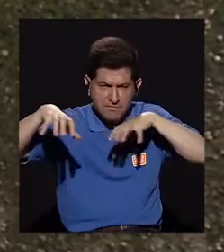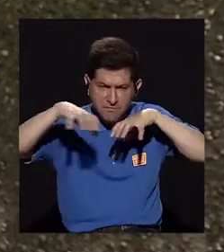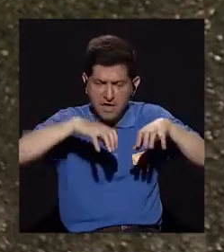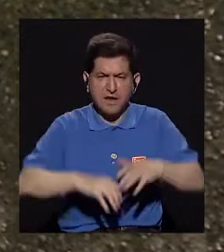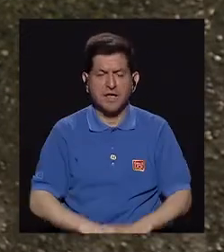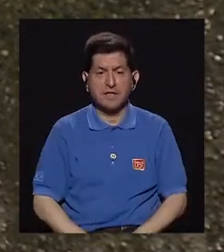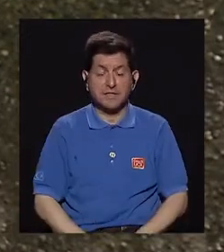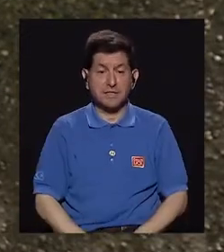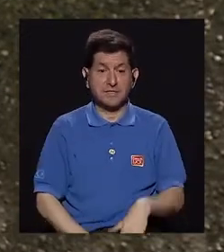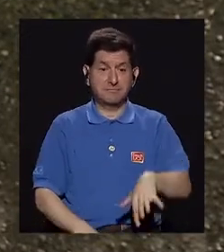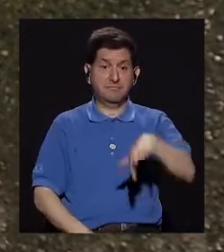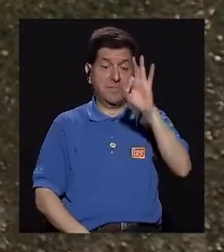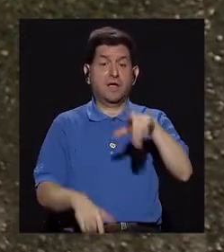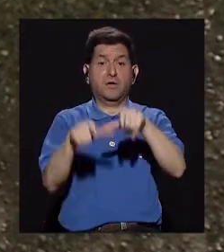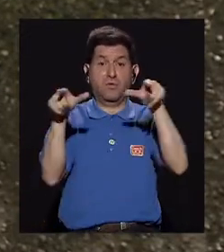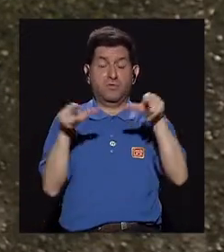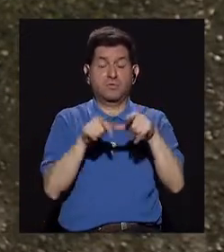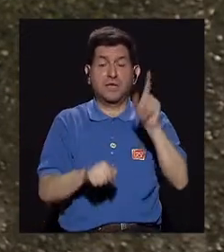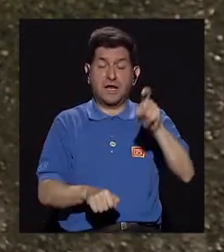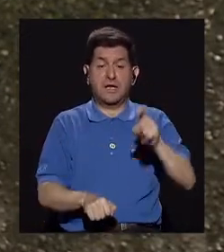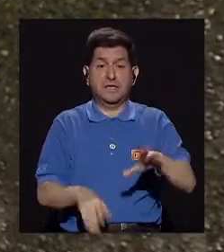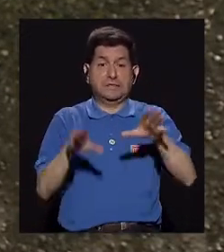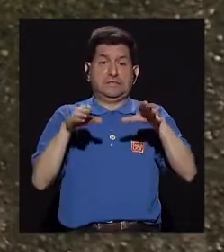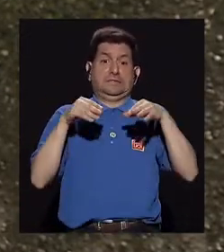dinámicas que nos encontramos ahí.